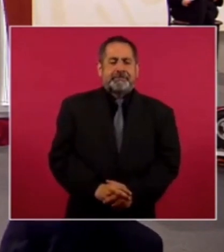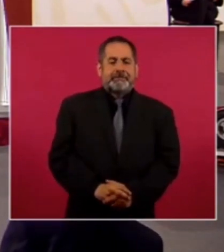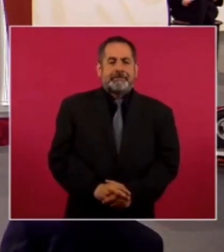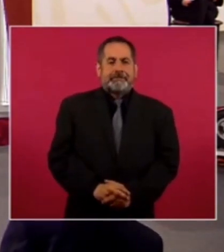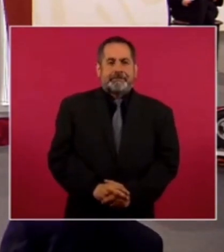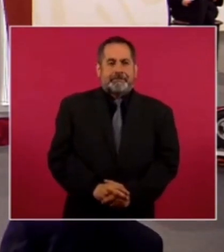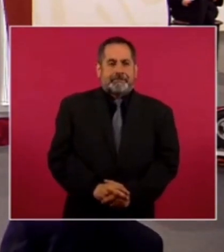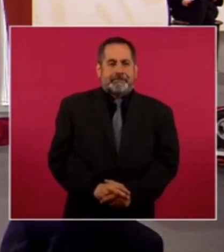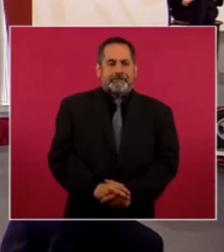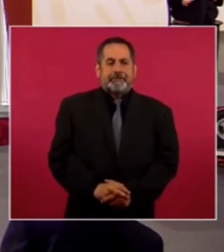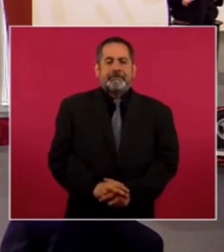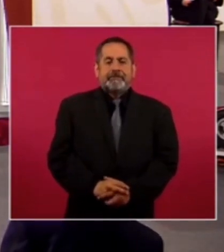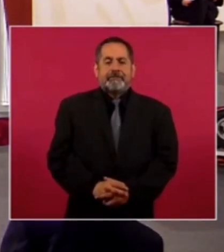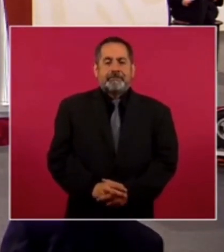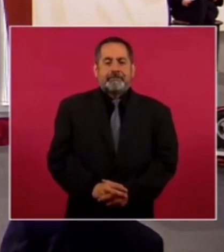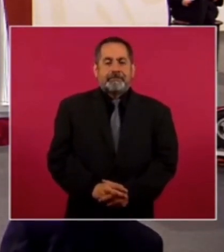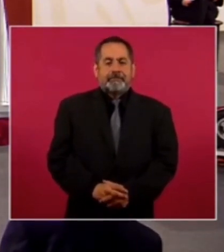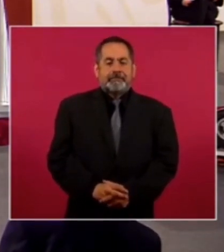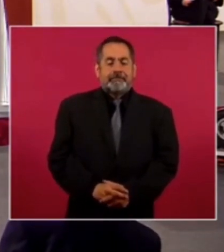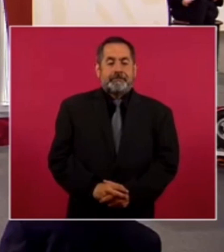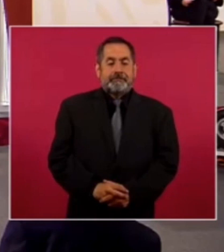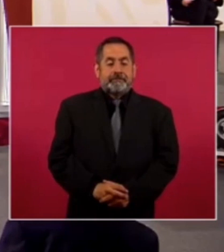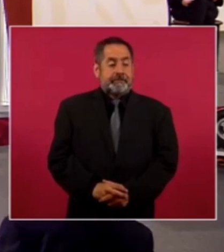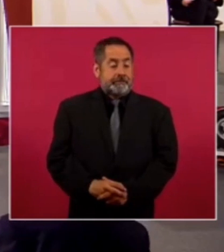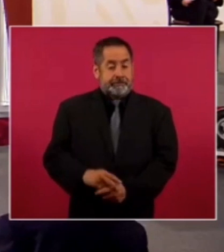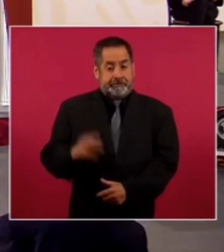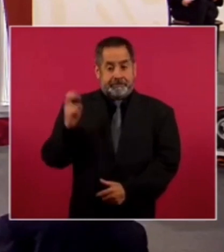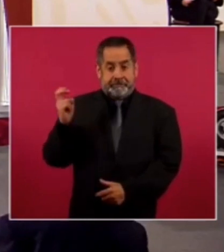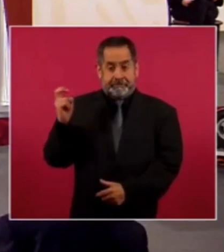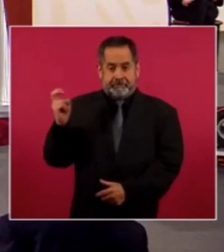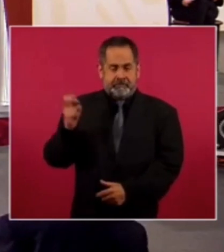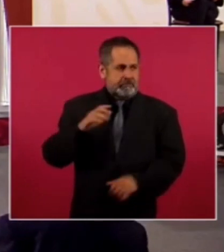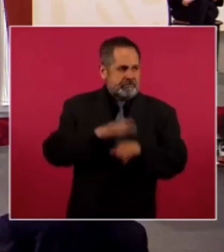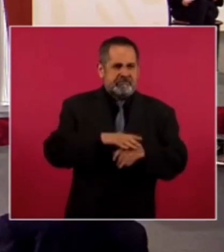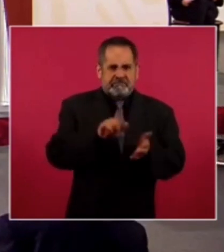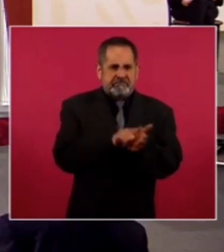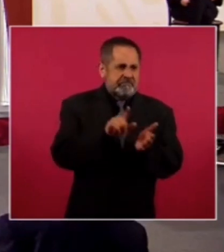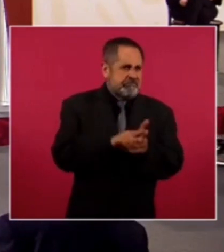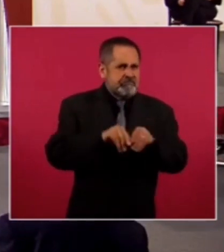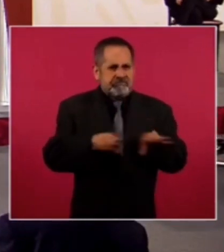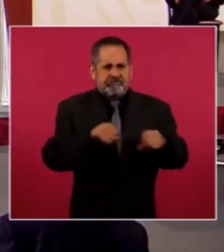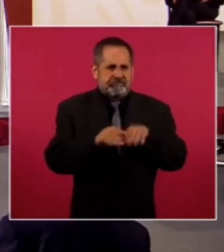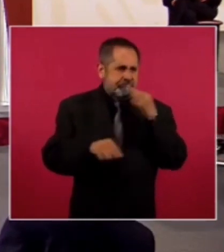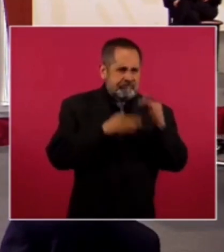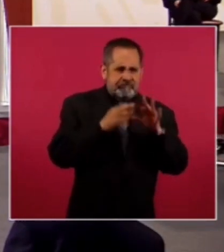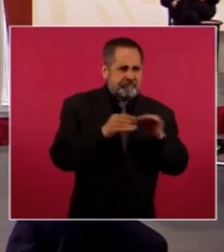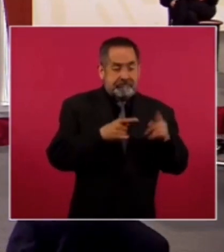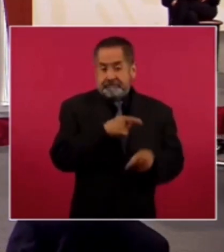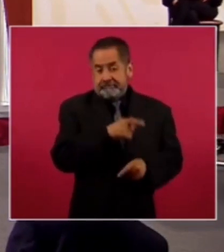Públicas durante el sexenio de Felipe Calderón, respondió al presidente Andrés Manuel López Obrador, quien lo